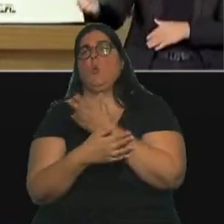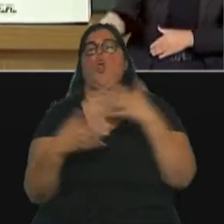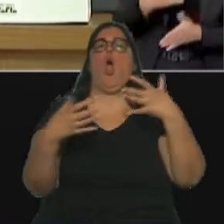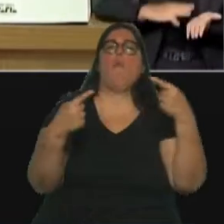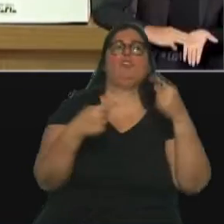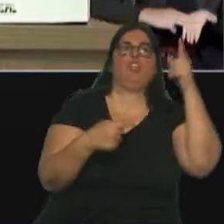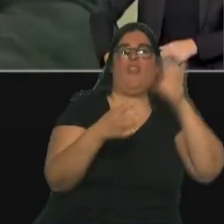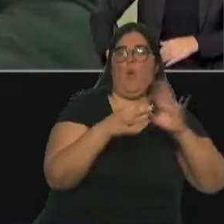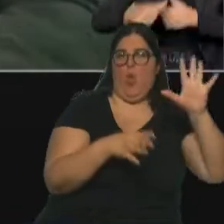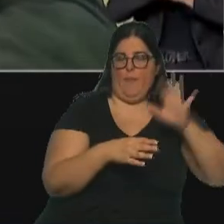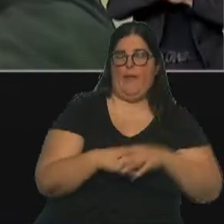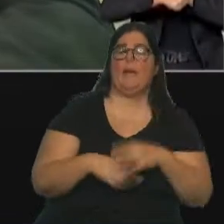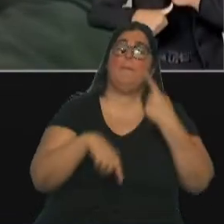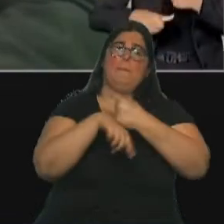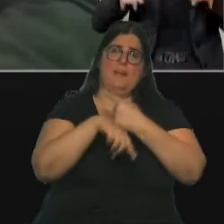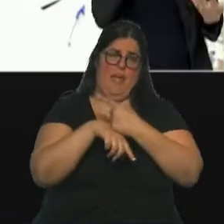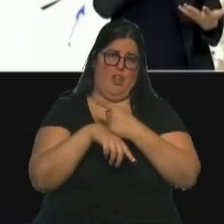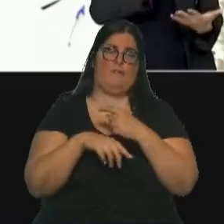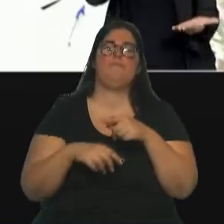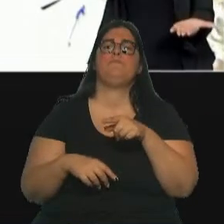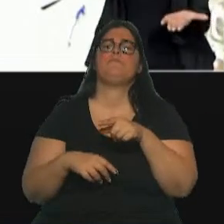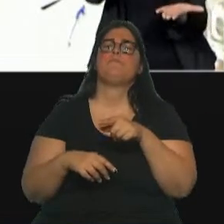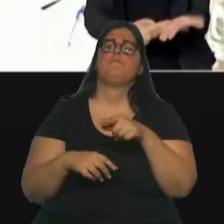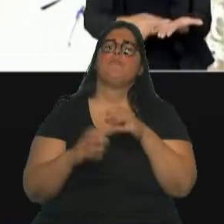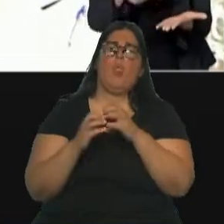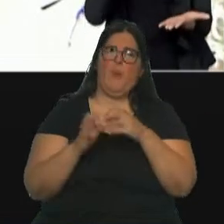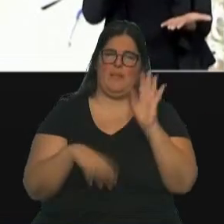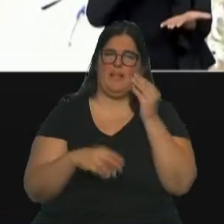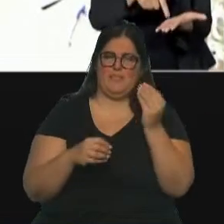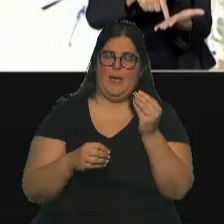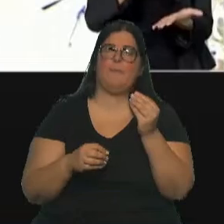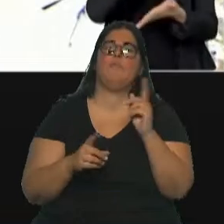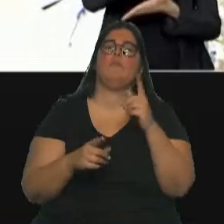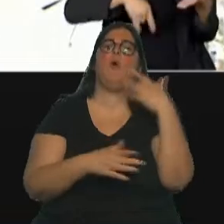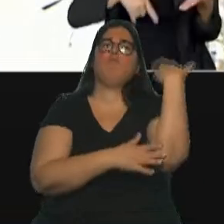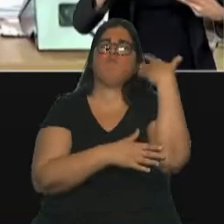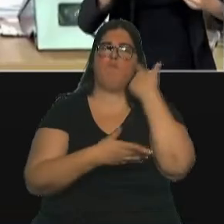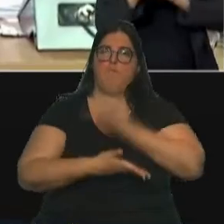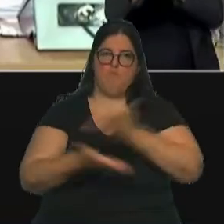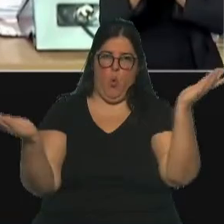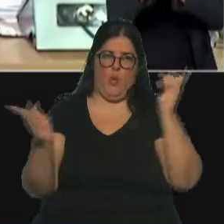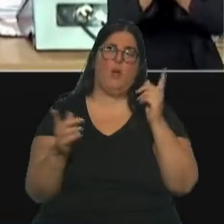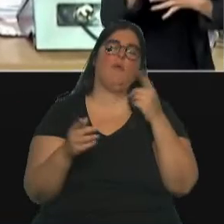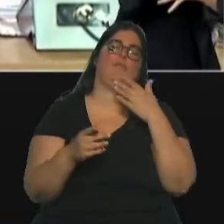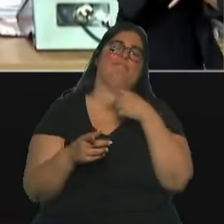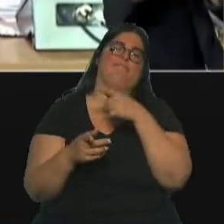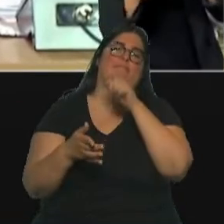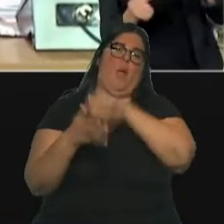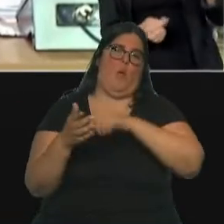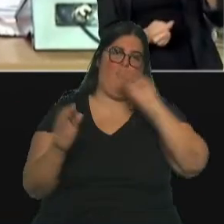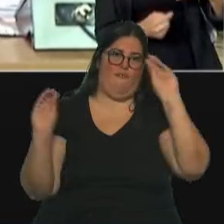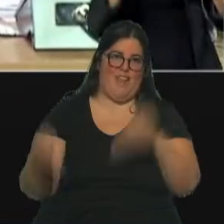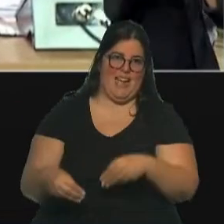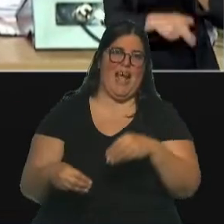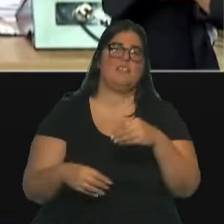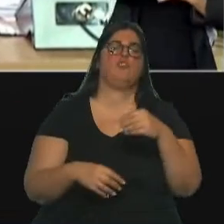Unión Europea. Primera discusión, un poco las que se reflotaron y las que aparecieron en el discurso público a partir de este fracaso de la firma